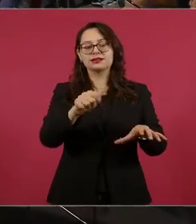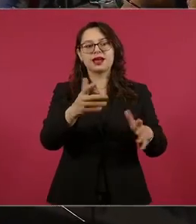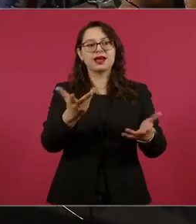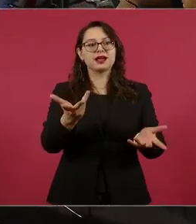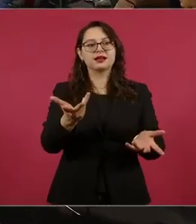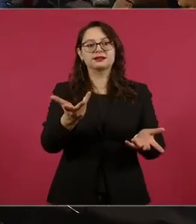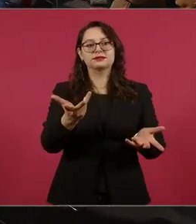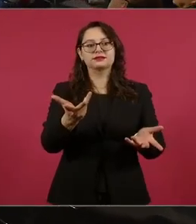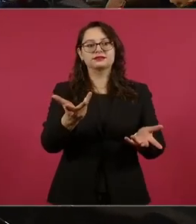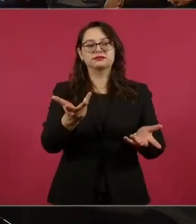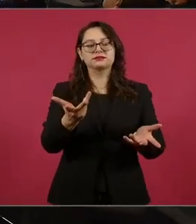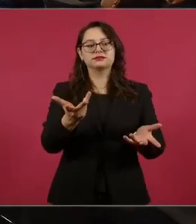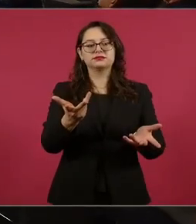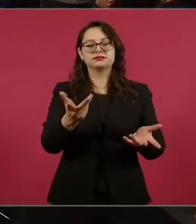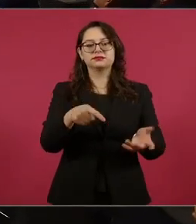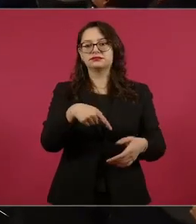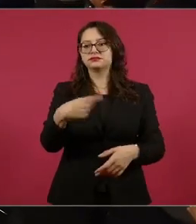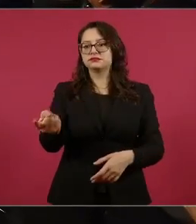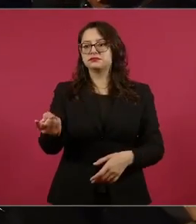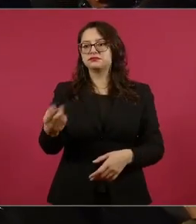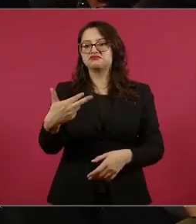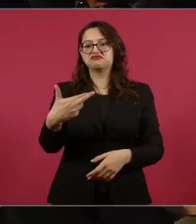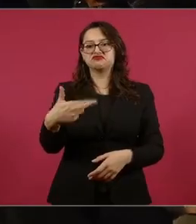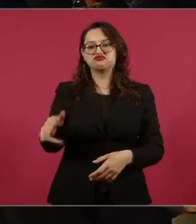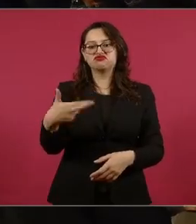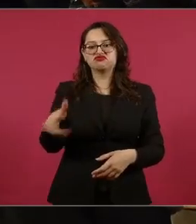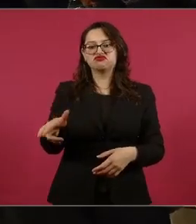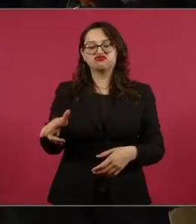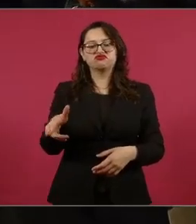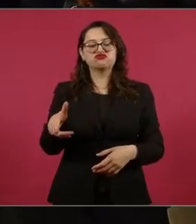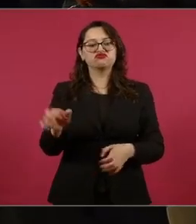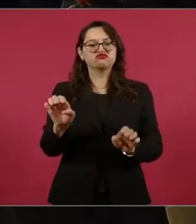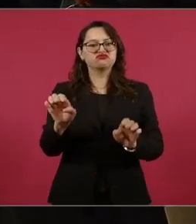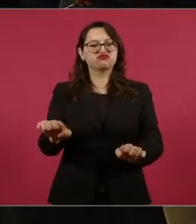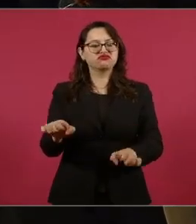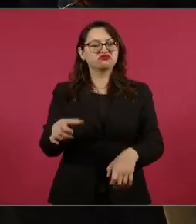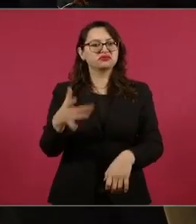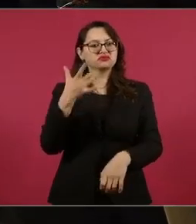Condesa los restaurantes